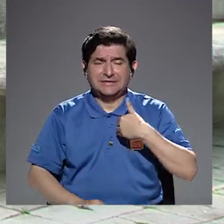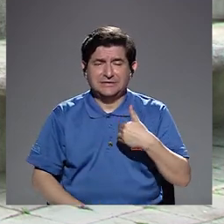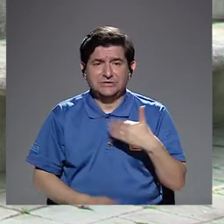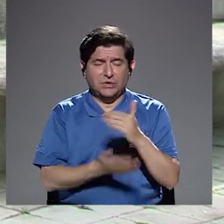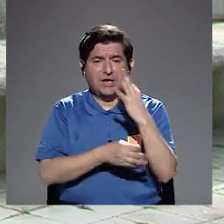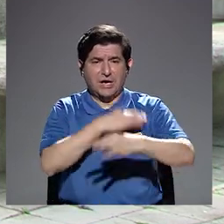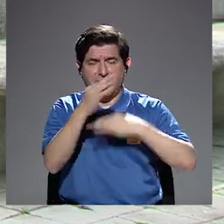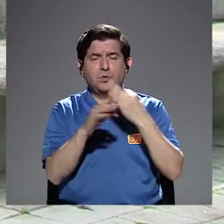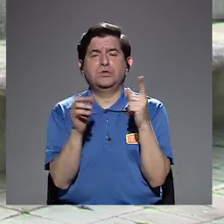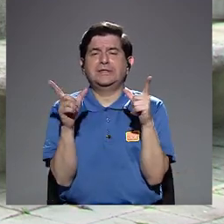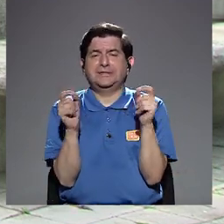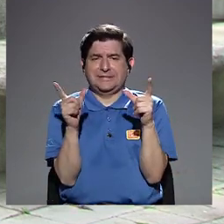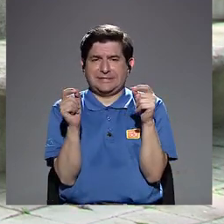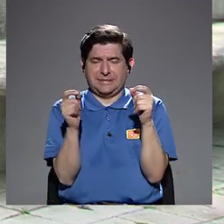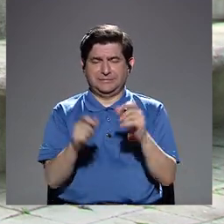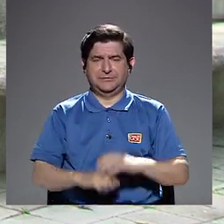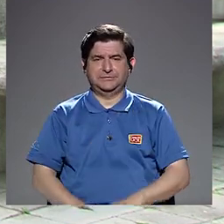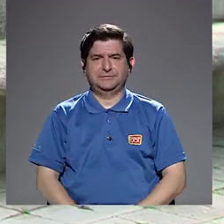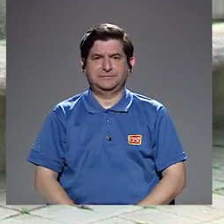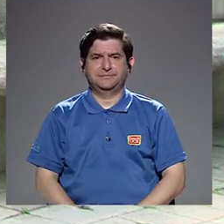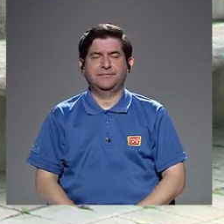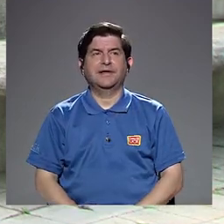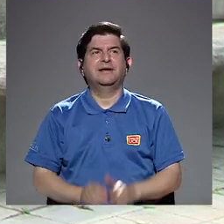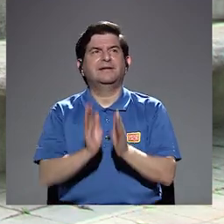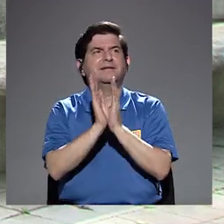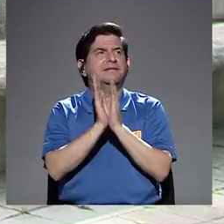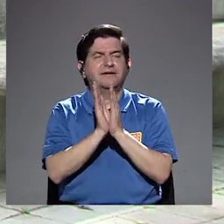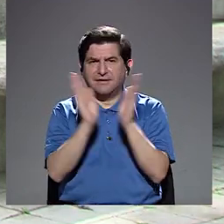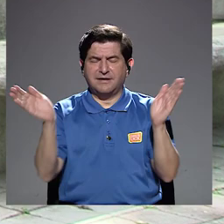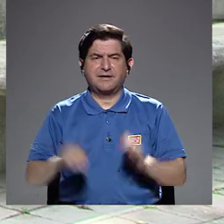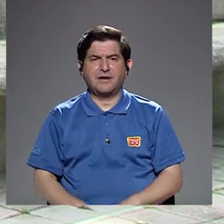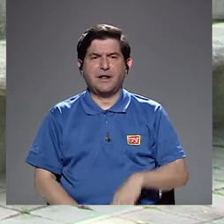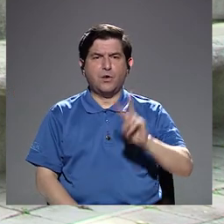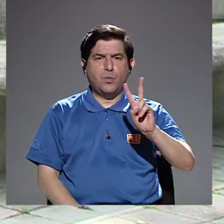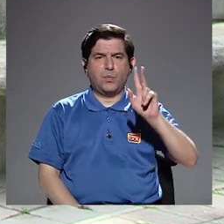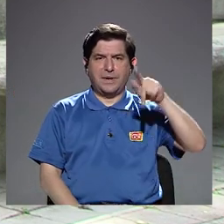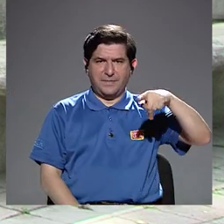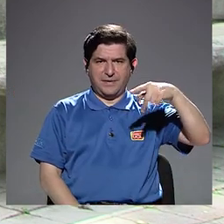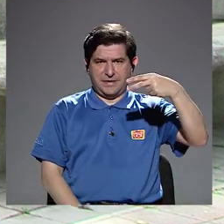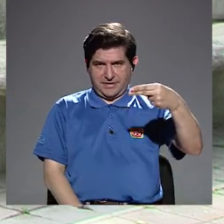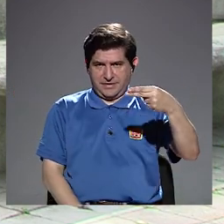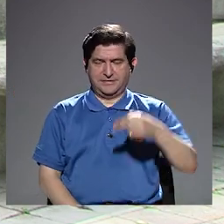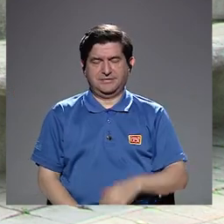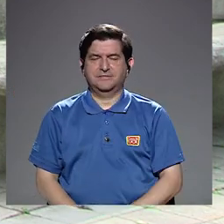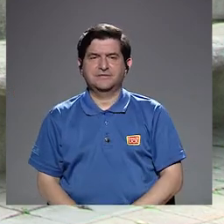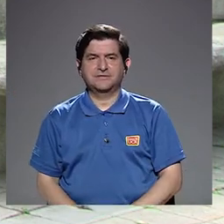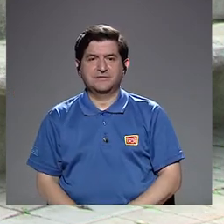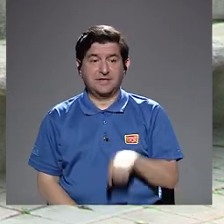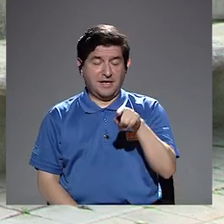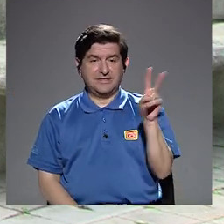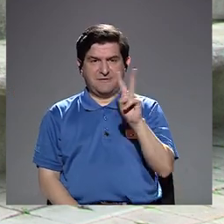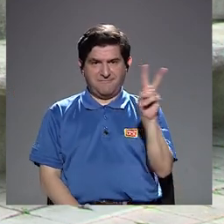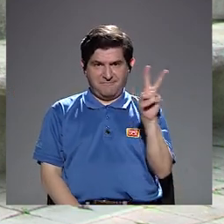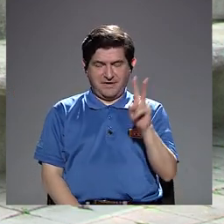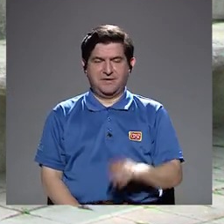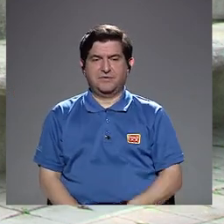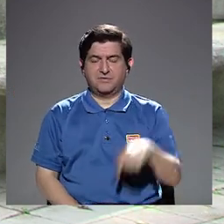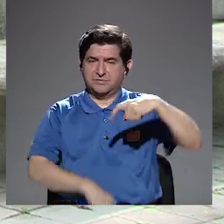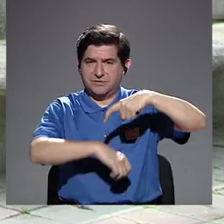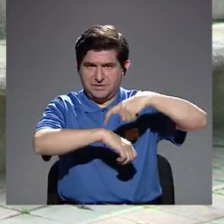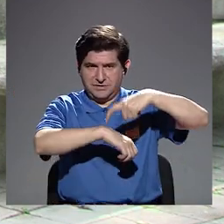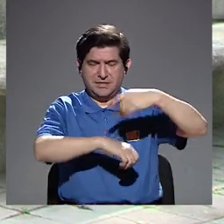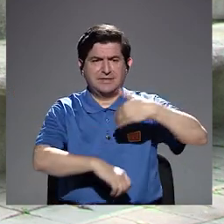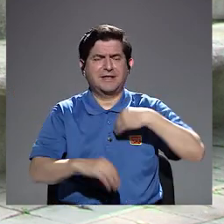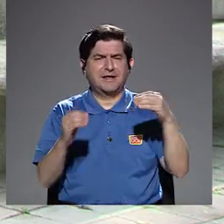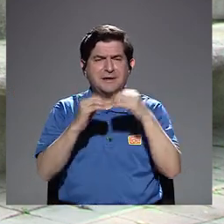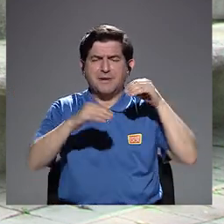relación que tiene con algunos tipos de cáncer. Uh-huh. Bueno, en general, el virus del papiloma humano es uno de los virus que